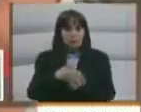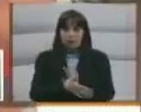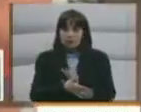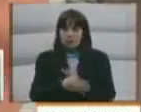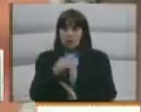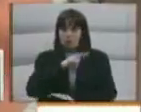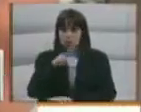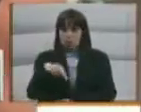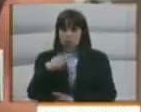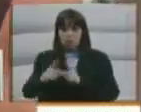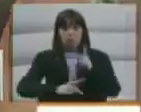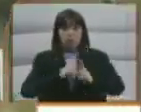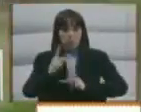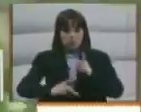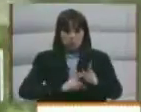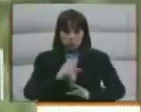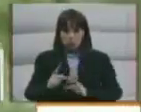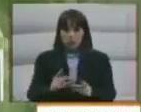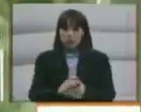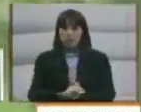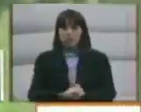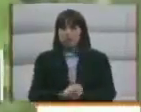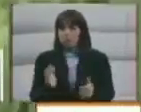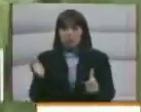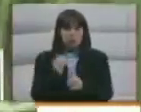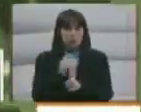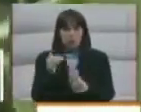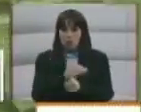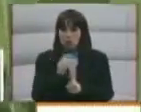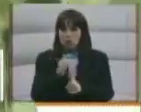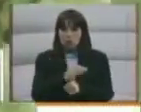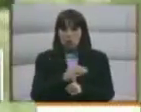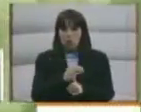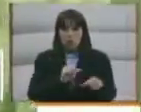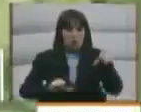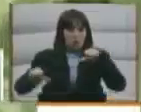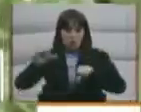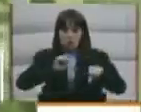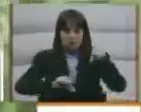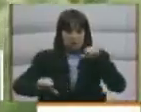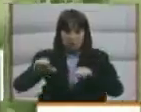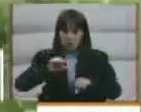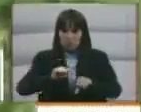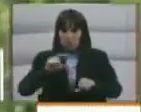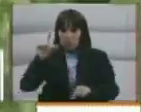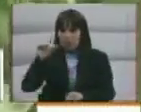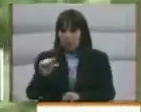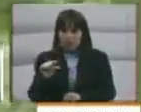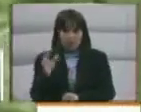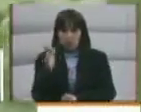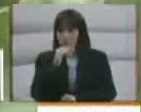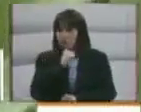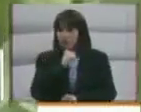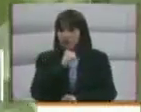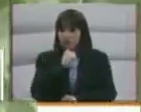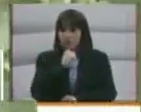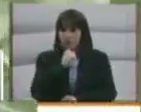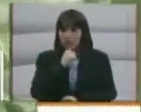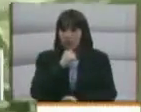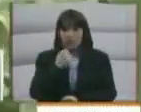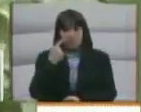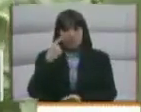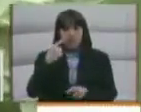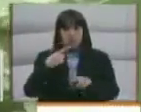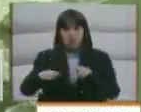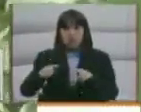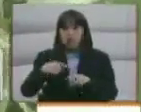productores no conseguimos los agroquímicos a buen precio o a precios regulados. Tenemos que recurrir al bachaqueo. Si el gobierno